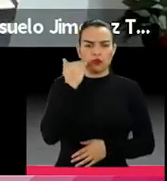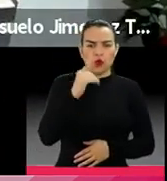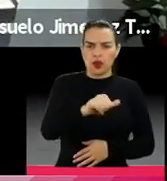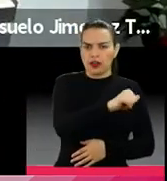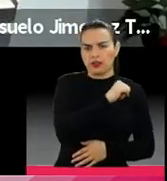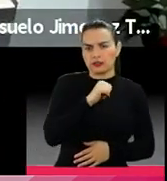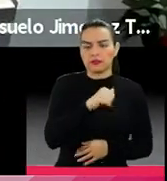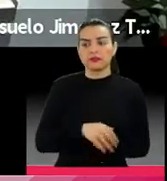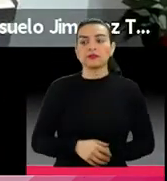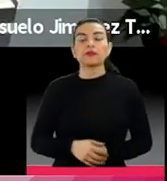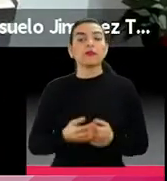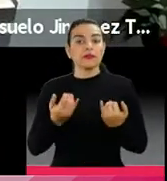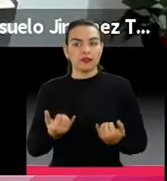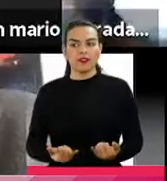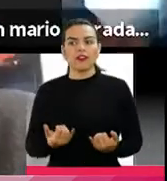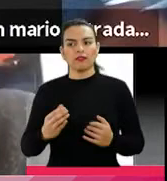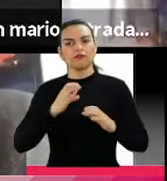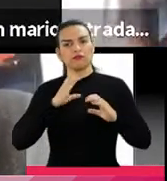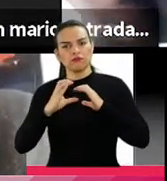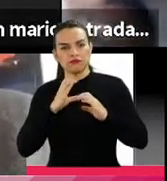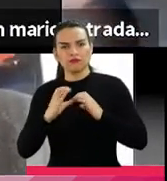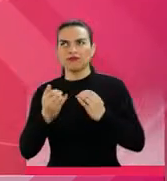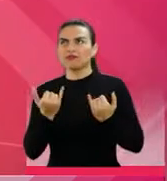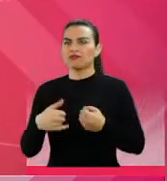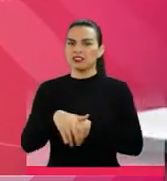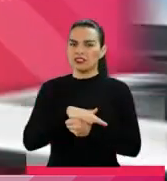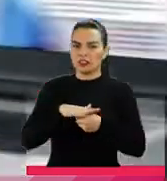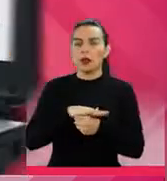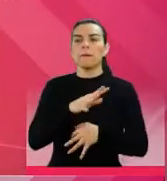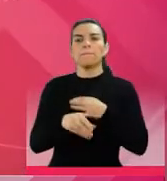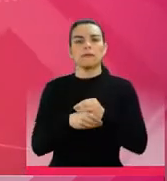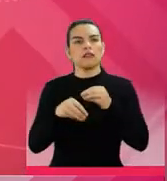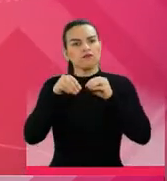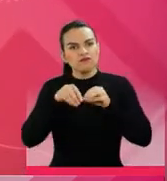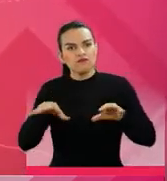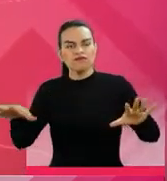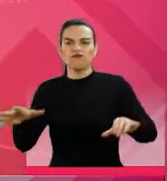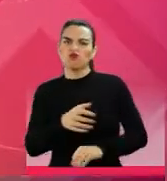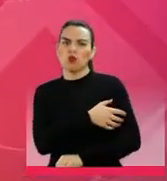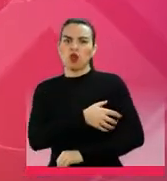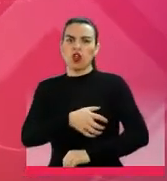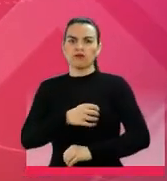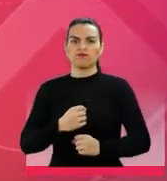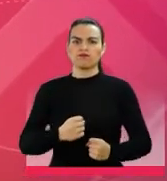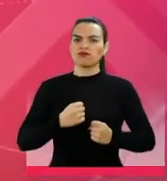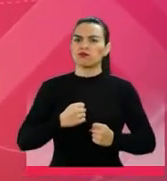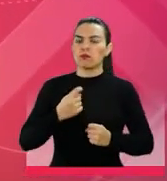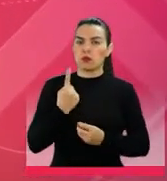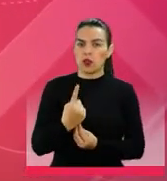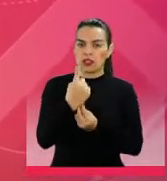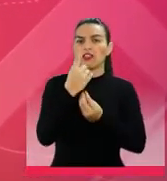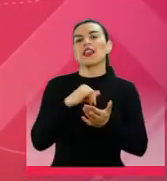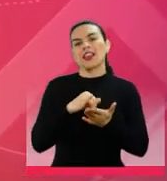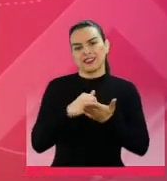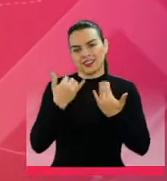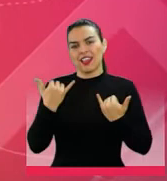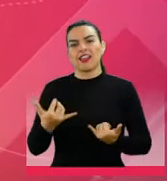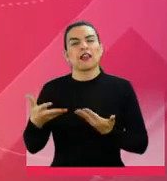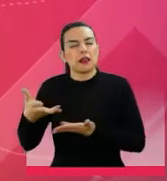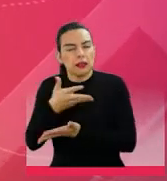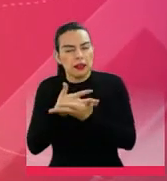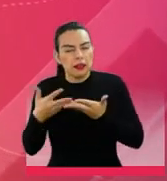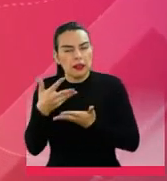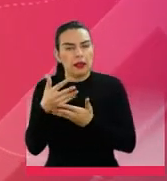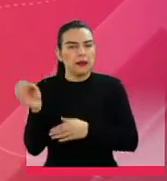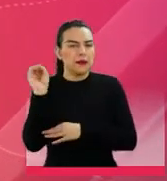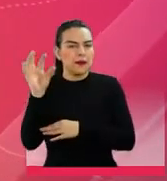institucional para mujeres y empoderamiento político son algunos de los temas tratados en este congreso que podrán ver en el canal de youtube